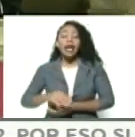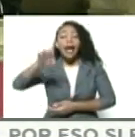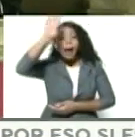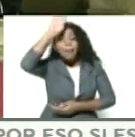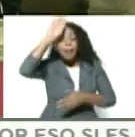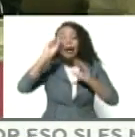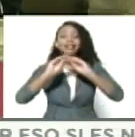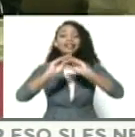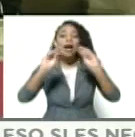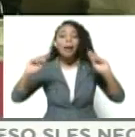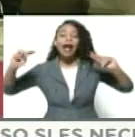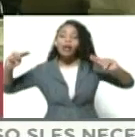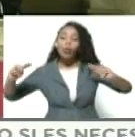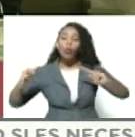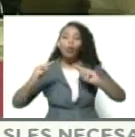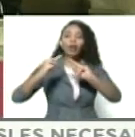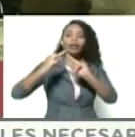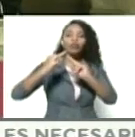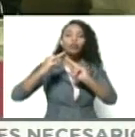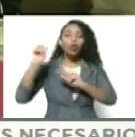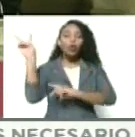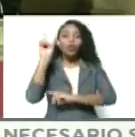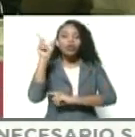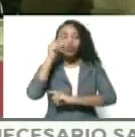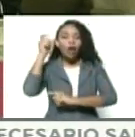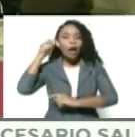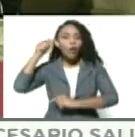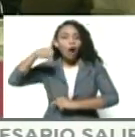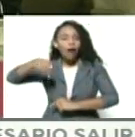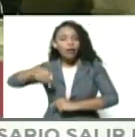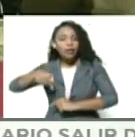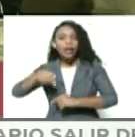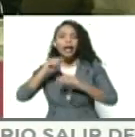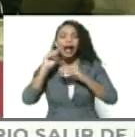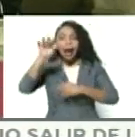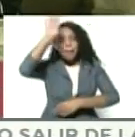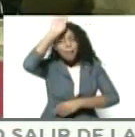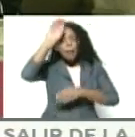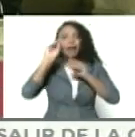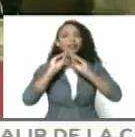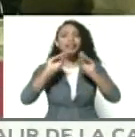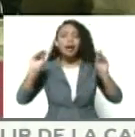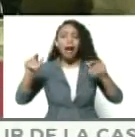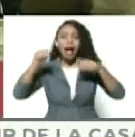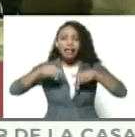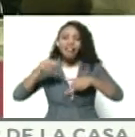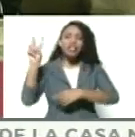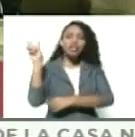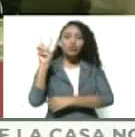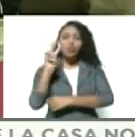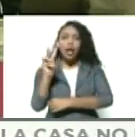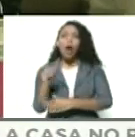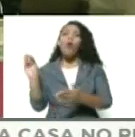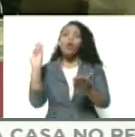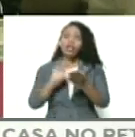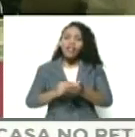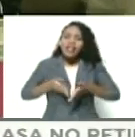al reencuentro entre los venezolanos. El Papa llama a que Venezuela renazca